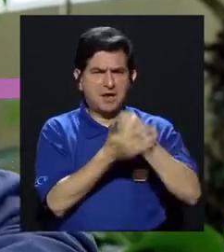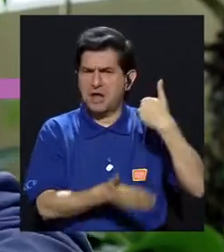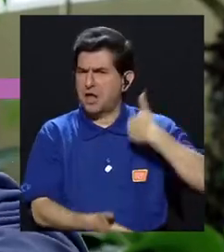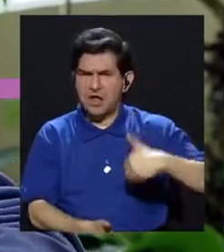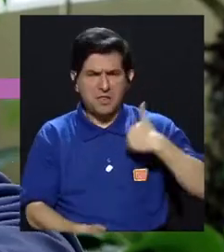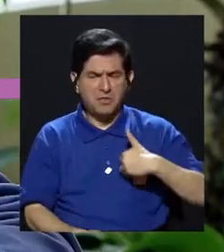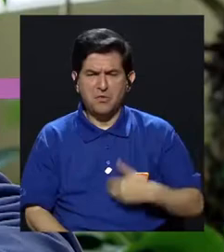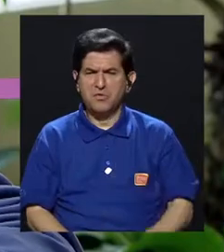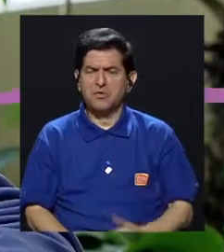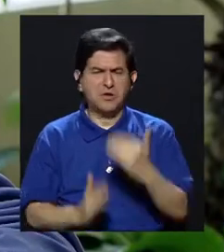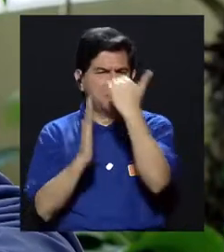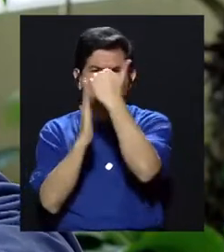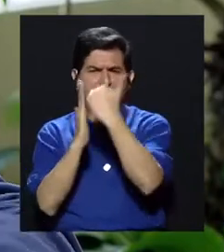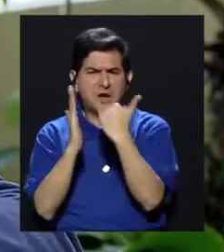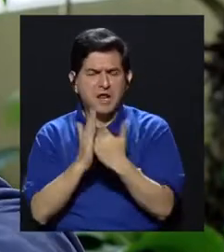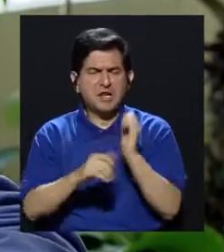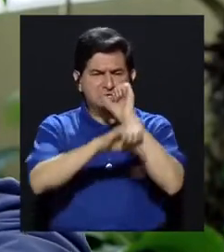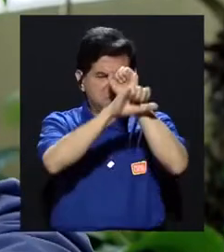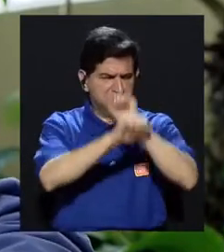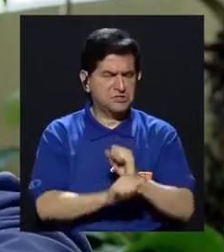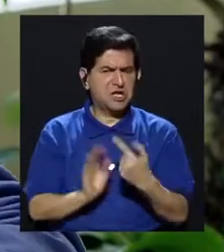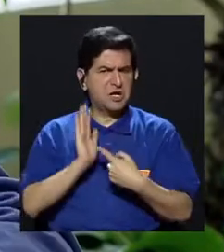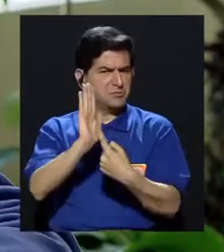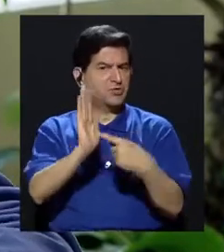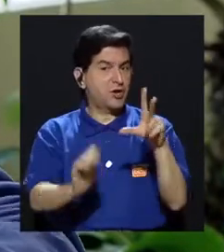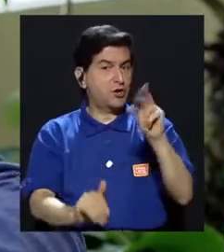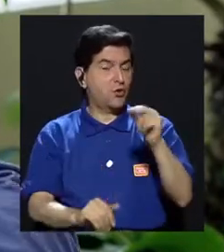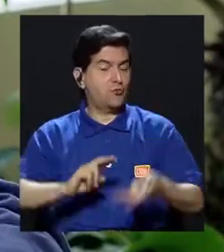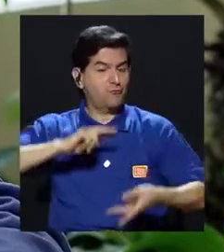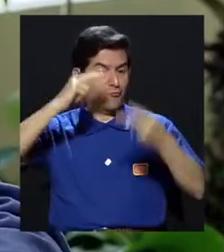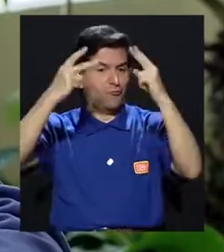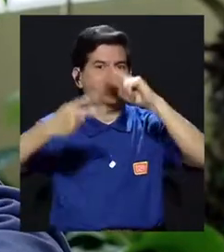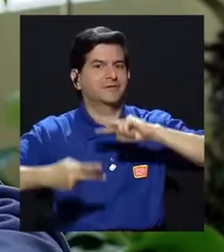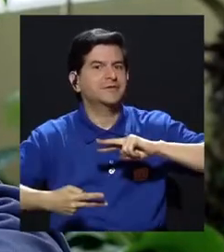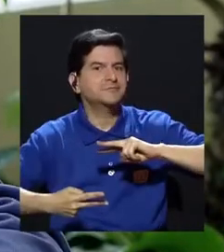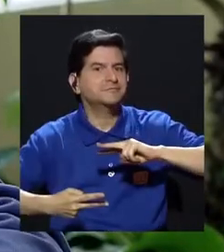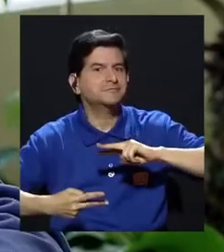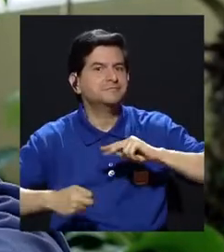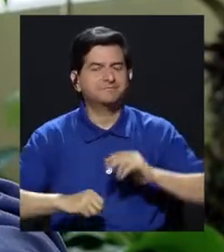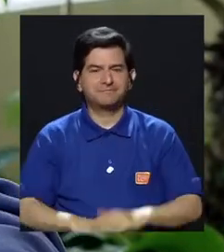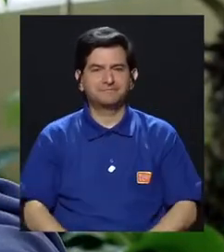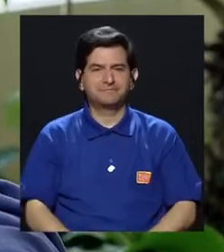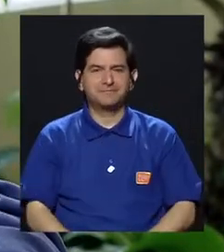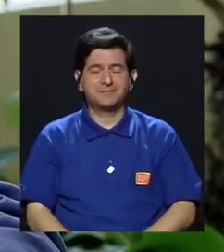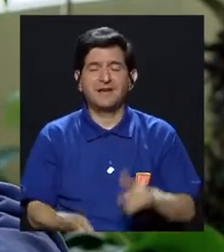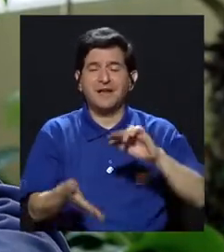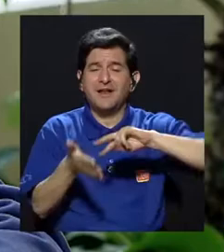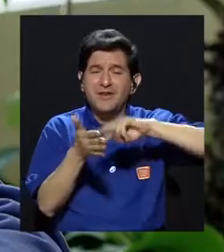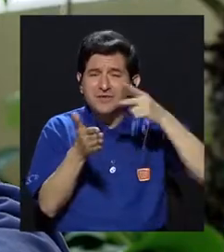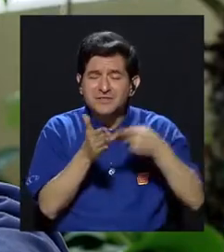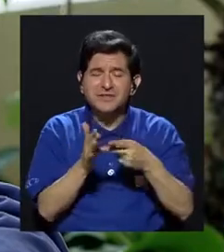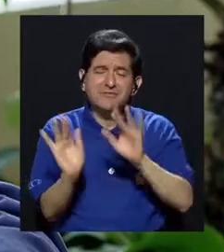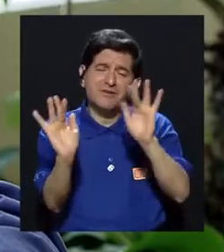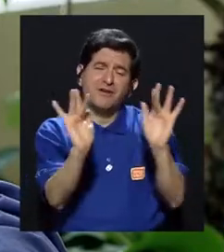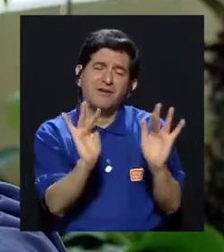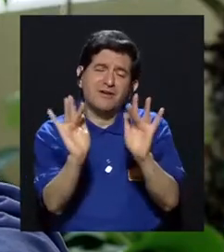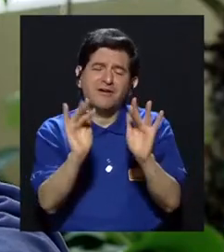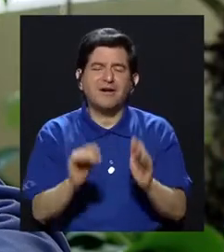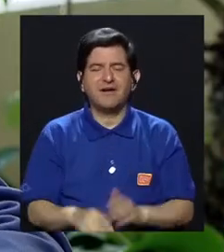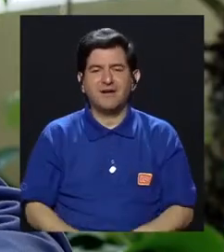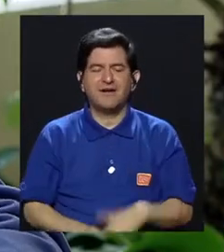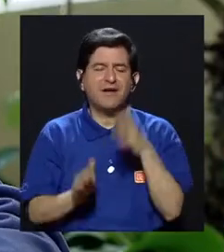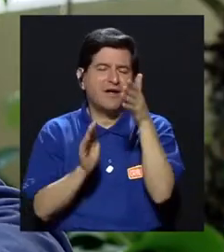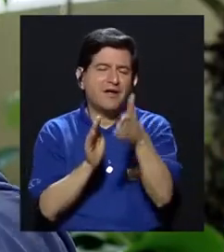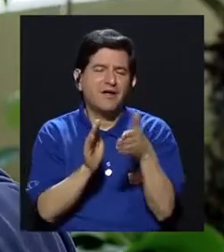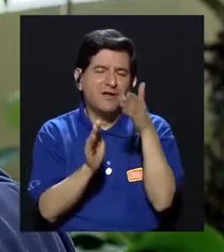virilidad, ni está en la lista de rituales de demostración, todo lo contrario, ¿verdad? Entonces, lo que sería la ternura, lo que sería el